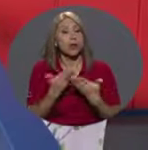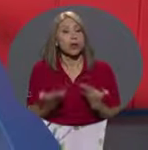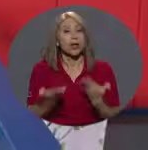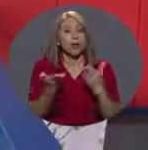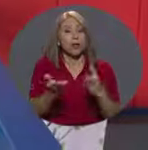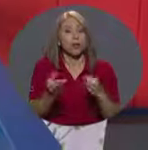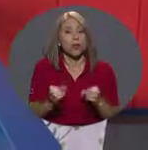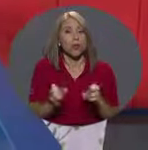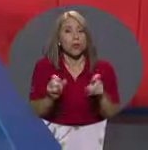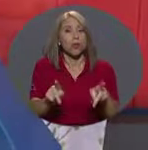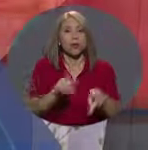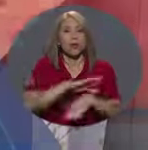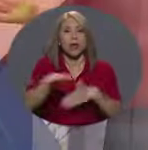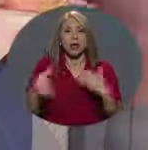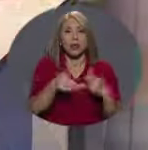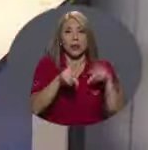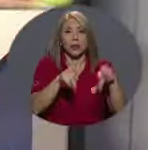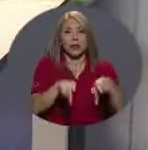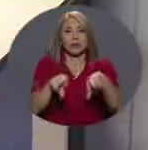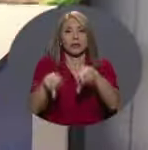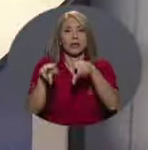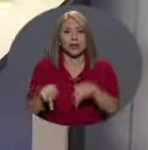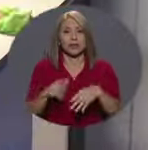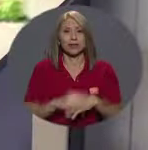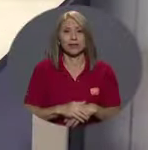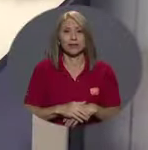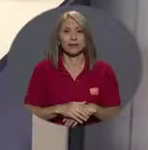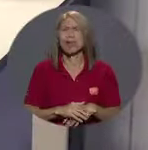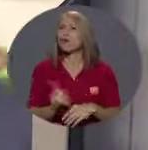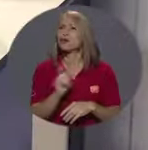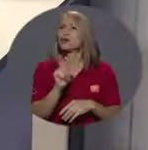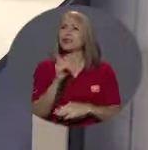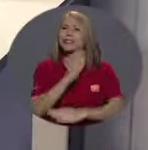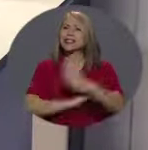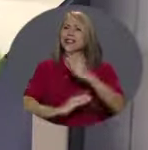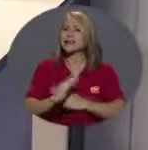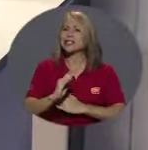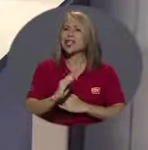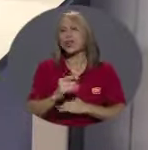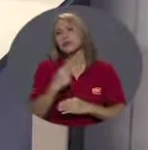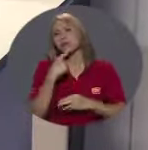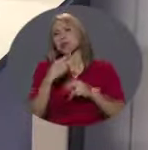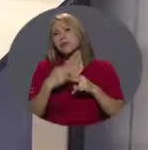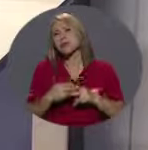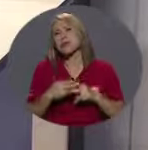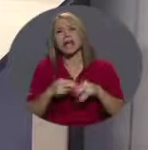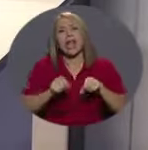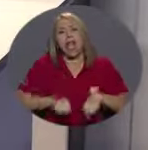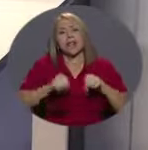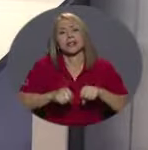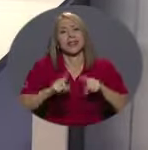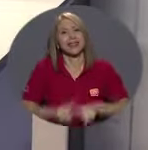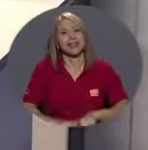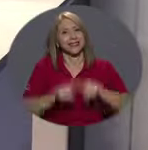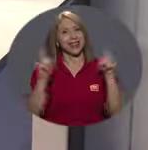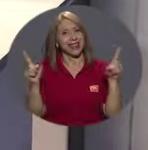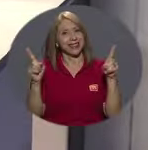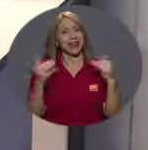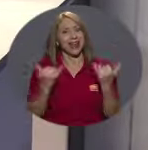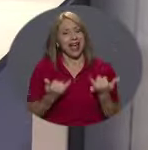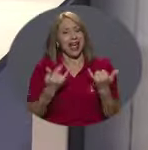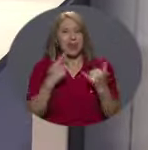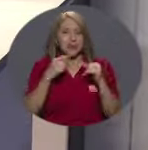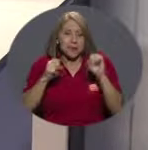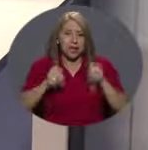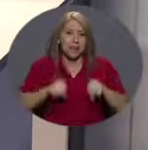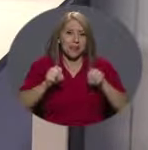que le den oportunidad a todas las personas y no es discapacidad, digamos, sería como capacidad diferente.